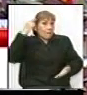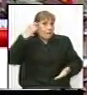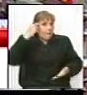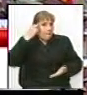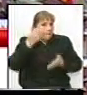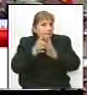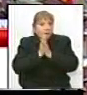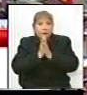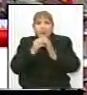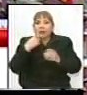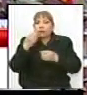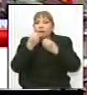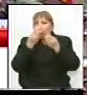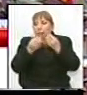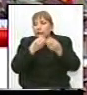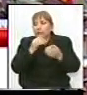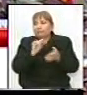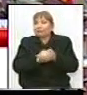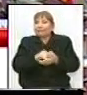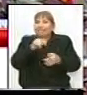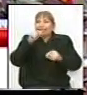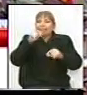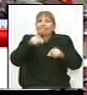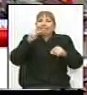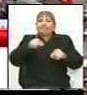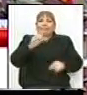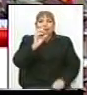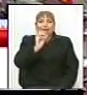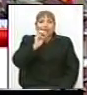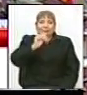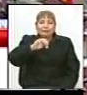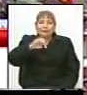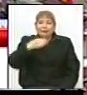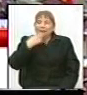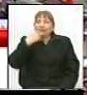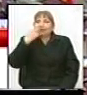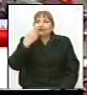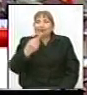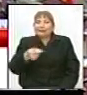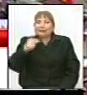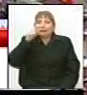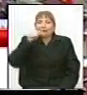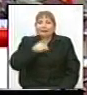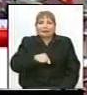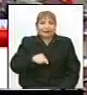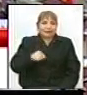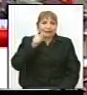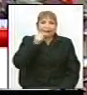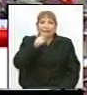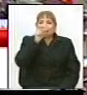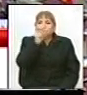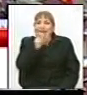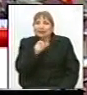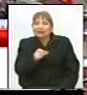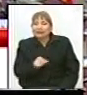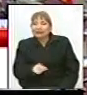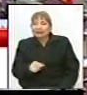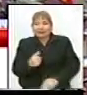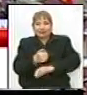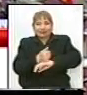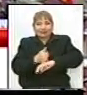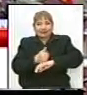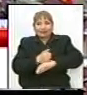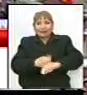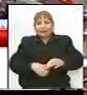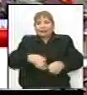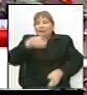por los denunciantes. Es decir, acá en la OMP está diciendo de que esa persona o ese gerente de asesoría